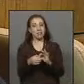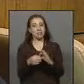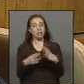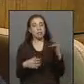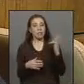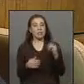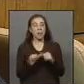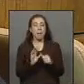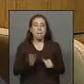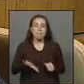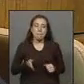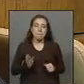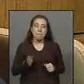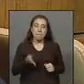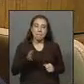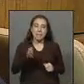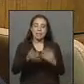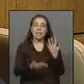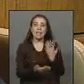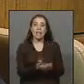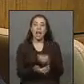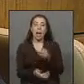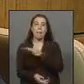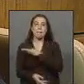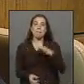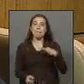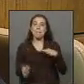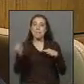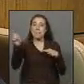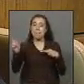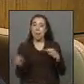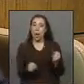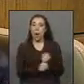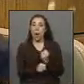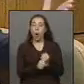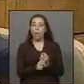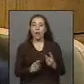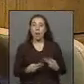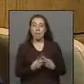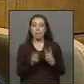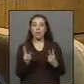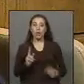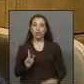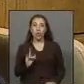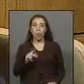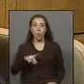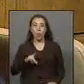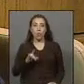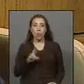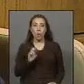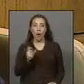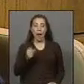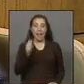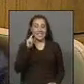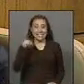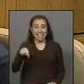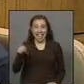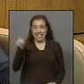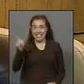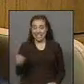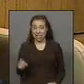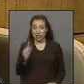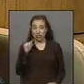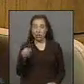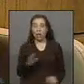persistencia, la constancia que ha tenido el ministro de Obras Públicas, Alberto Undurraga, acá presente, por el